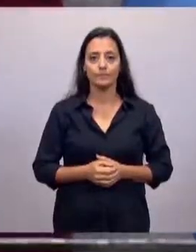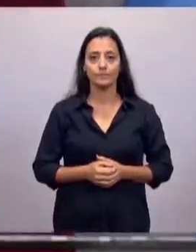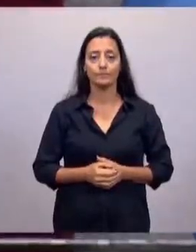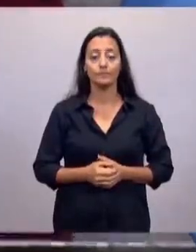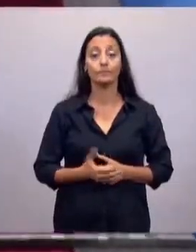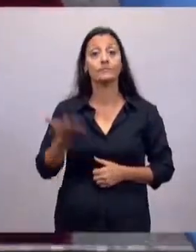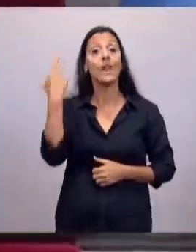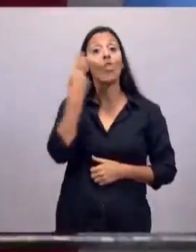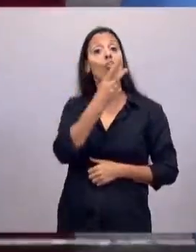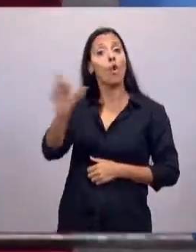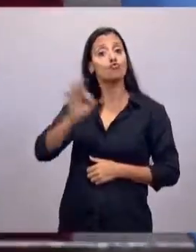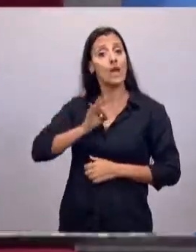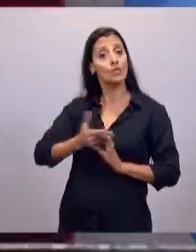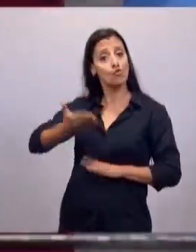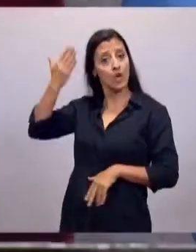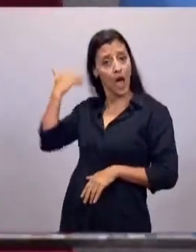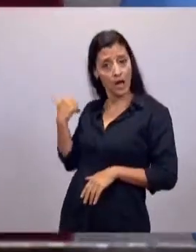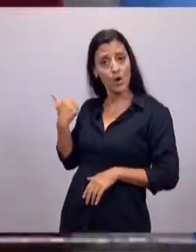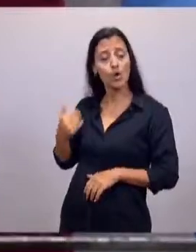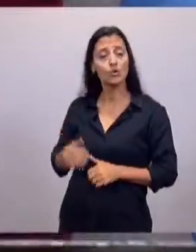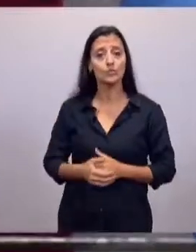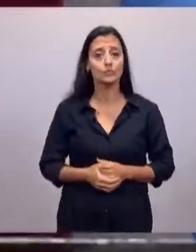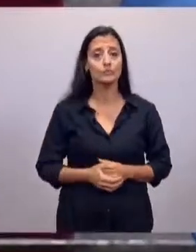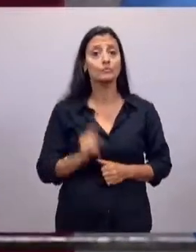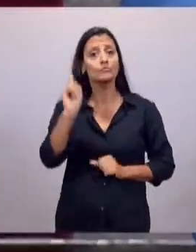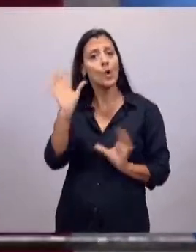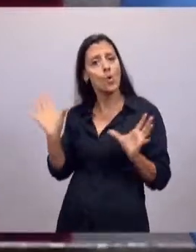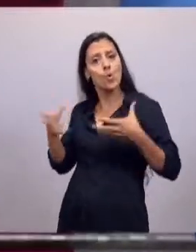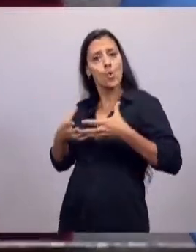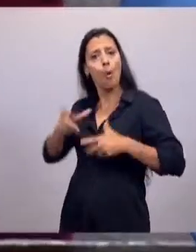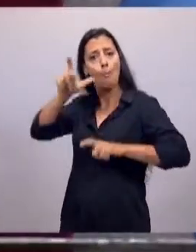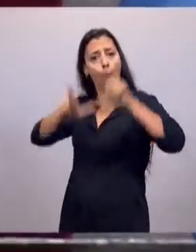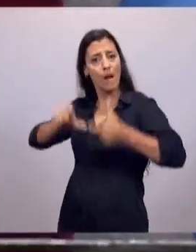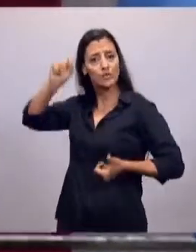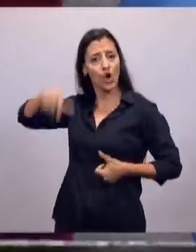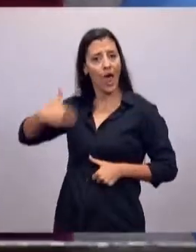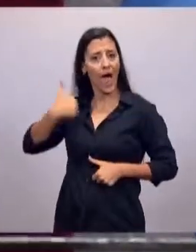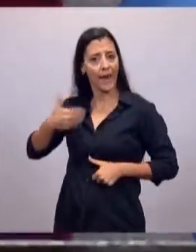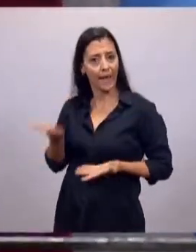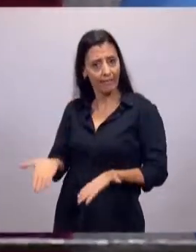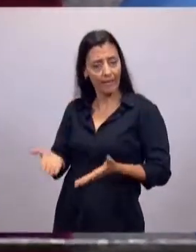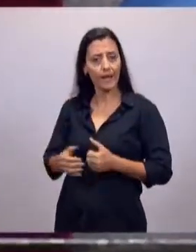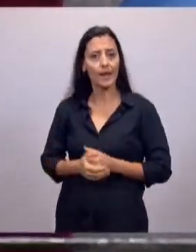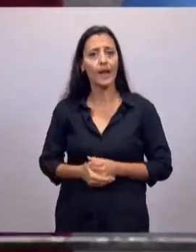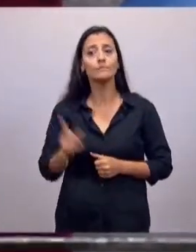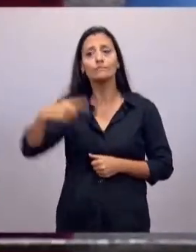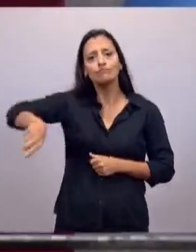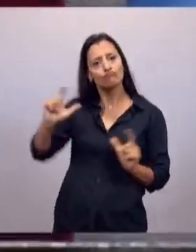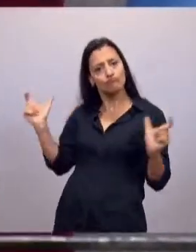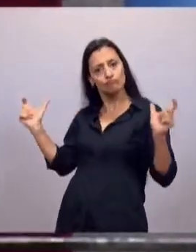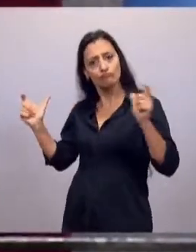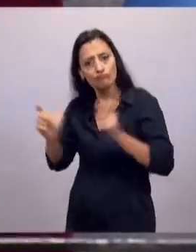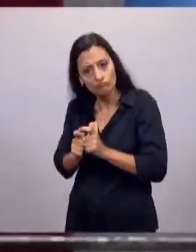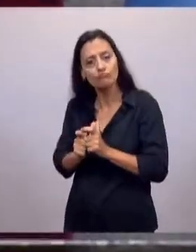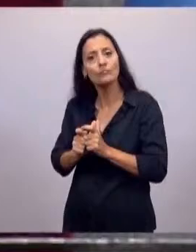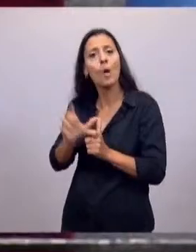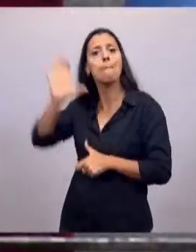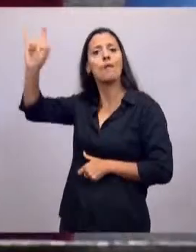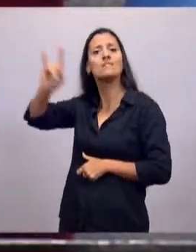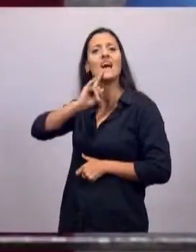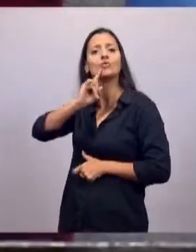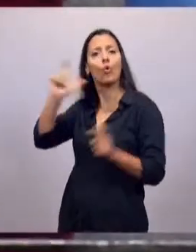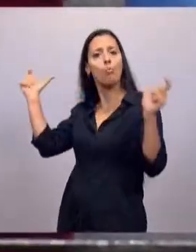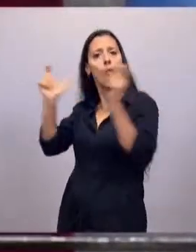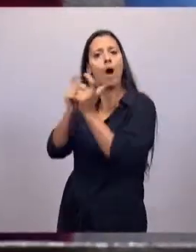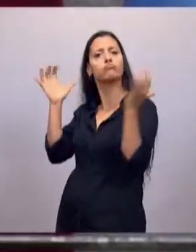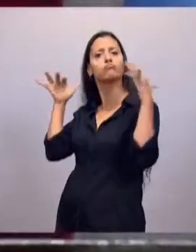Hace 200 años, un grupo de ciudadanos argentinos reunidos en San Miguel de Tucumán